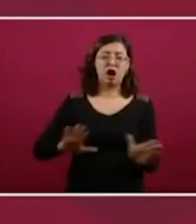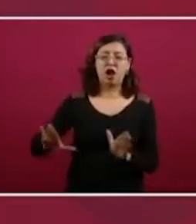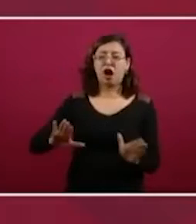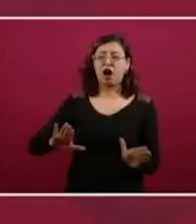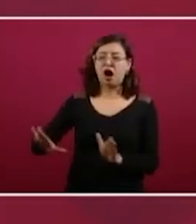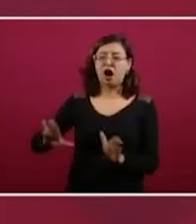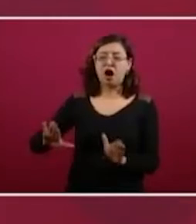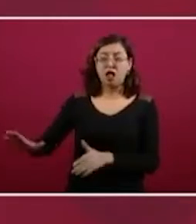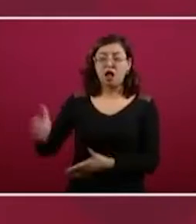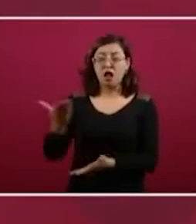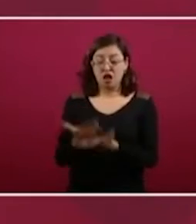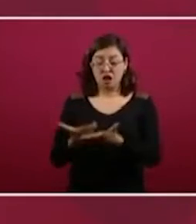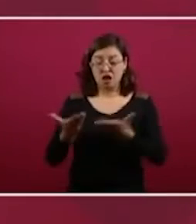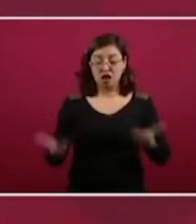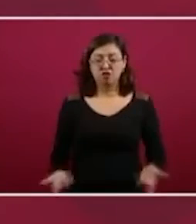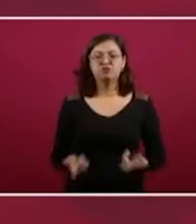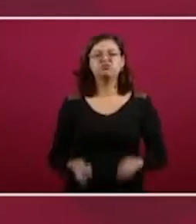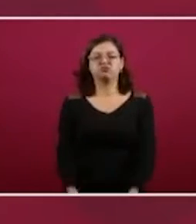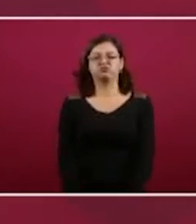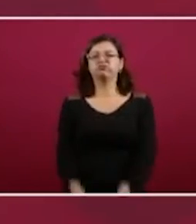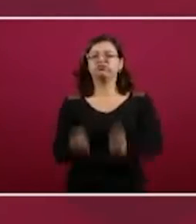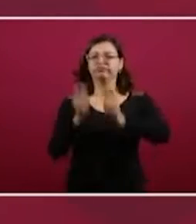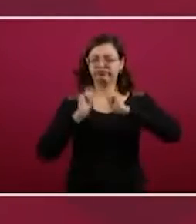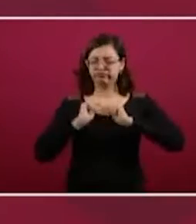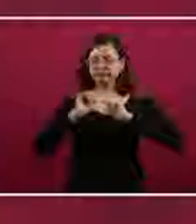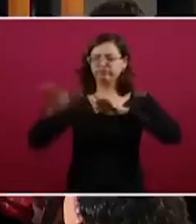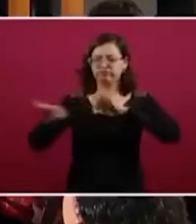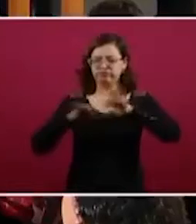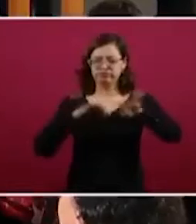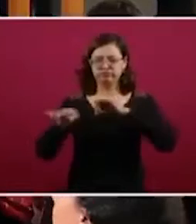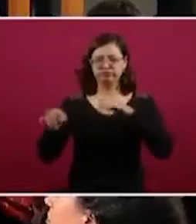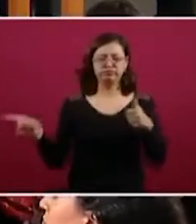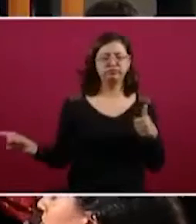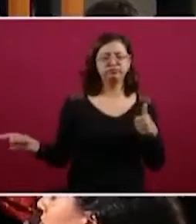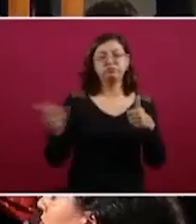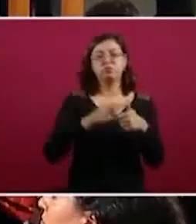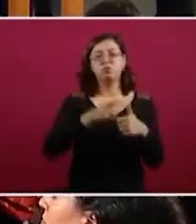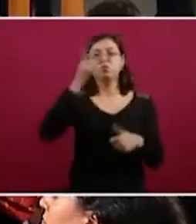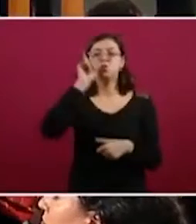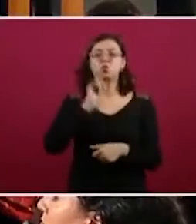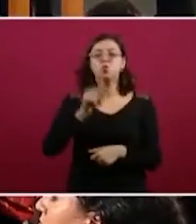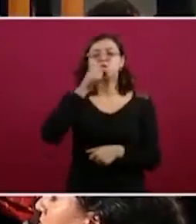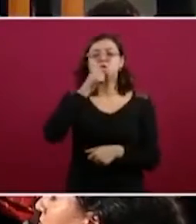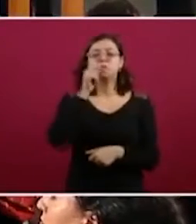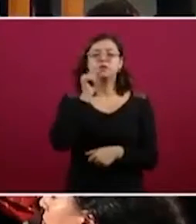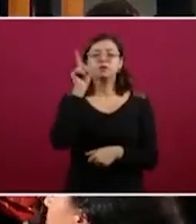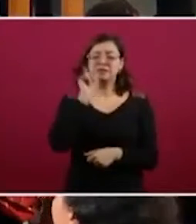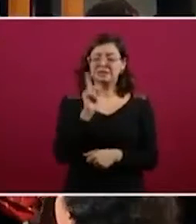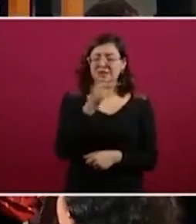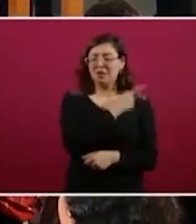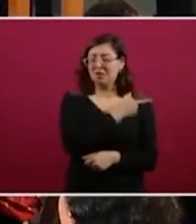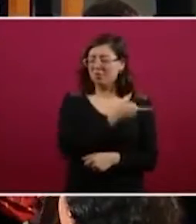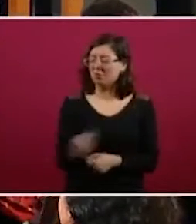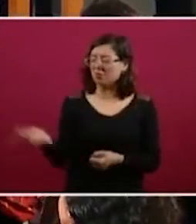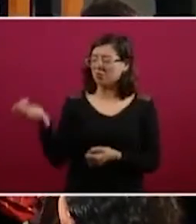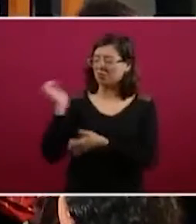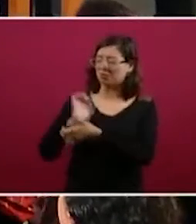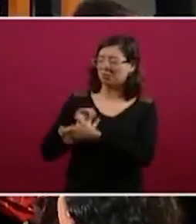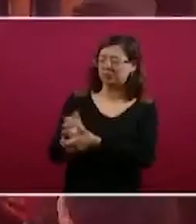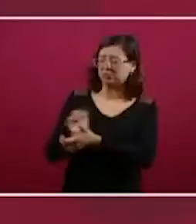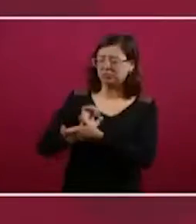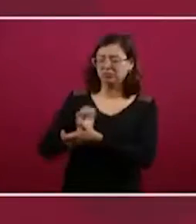nos comprometemos a trabajar. Primero, para que las mujeres y niñas más pobres y discriminadas